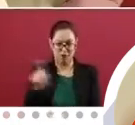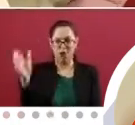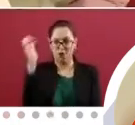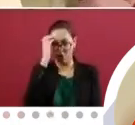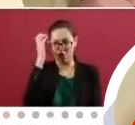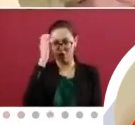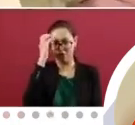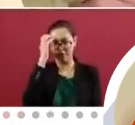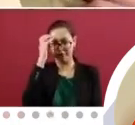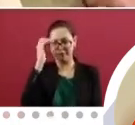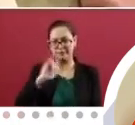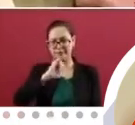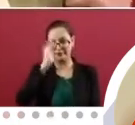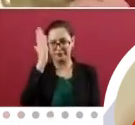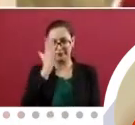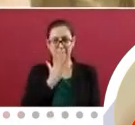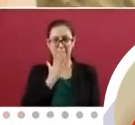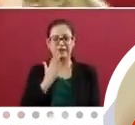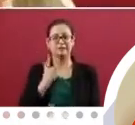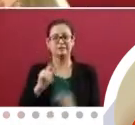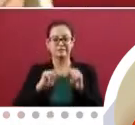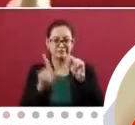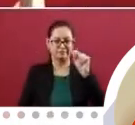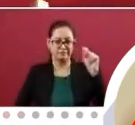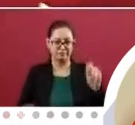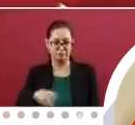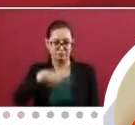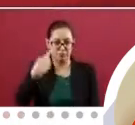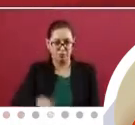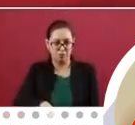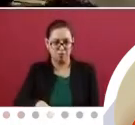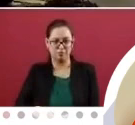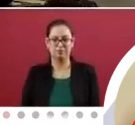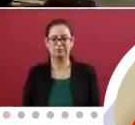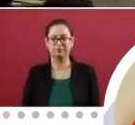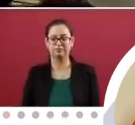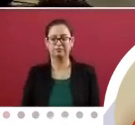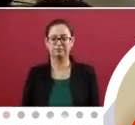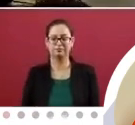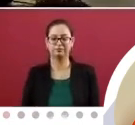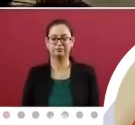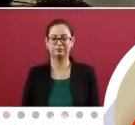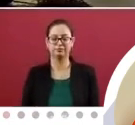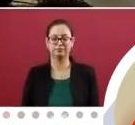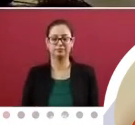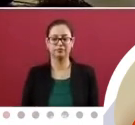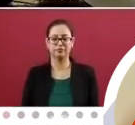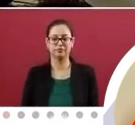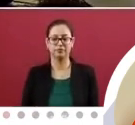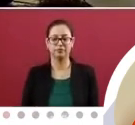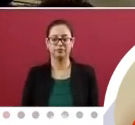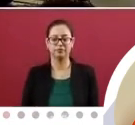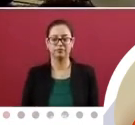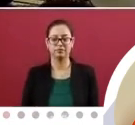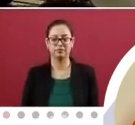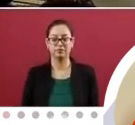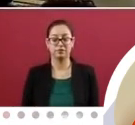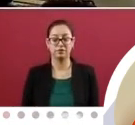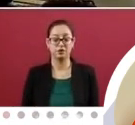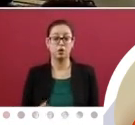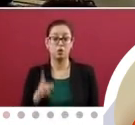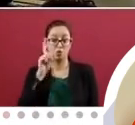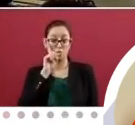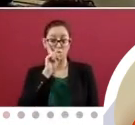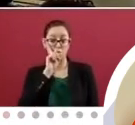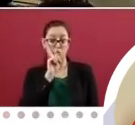contrato. Ahora, Luis Alberto, si me lo permites, esto tiene como claroscuros. Por una parte, pues es la primera